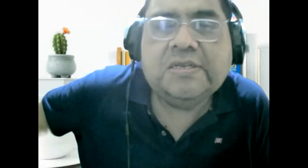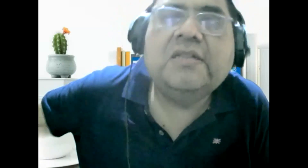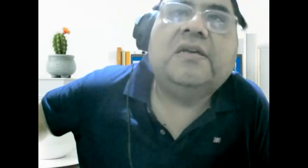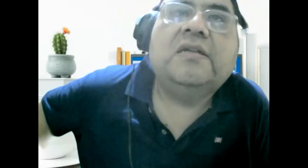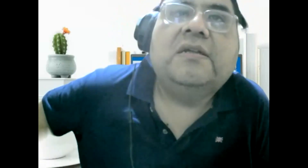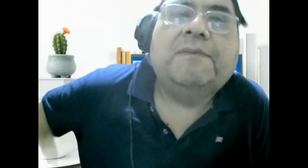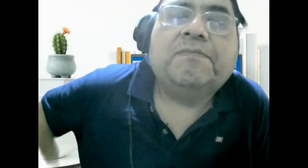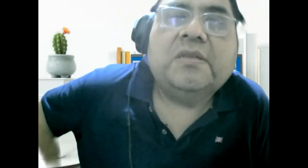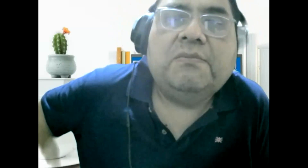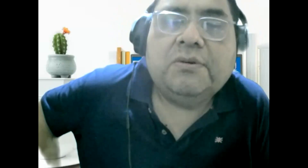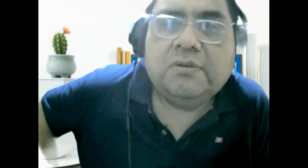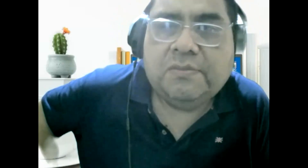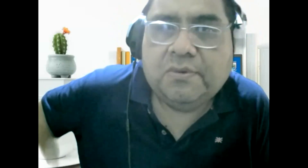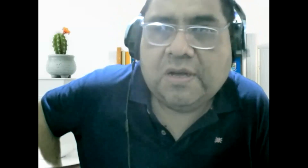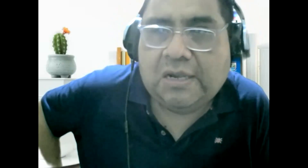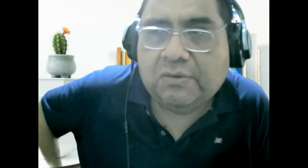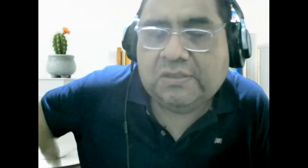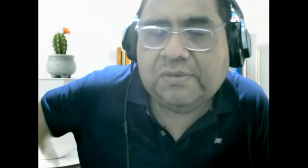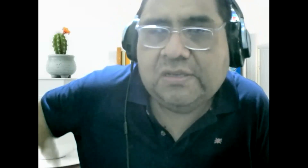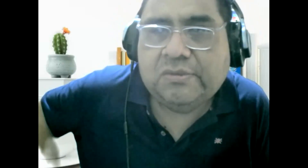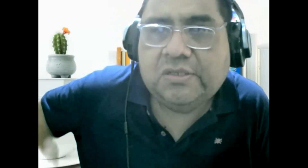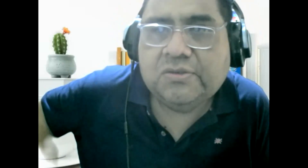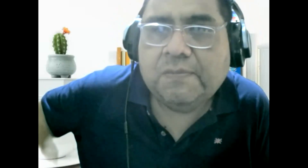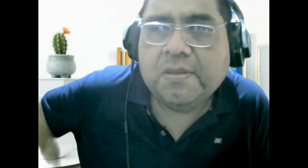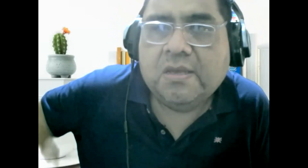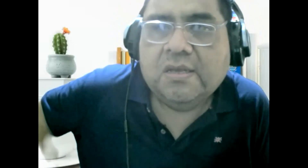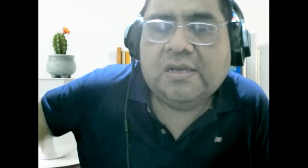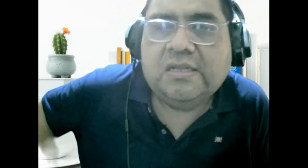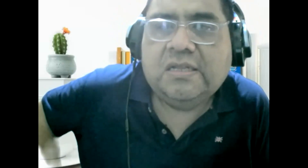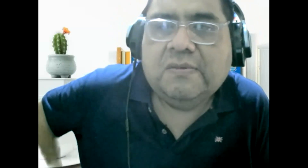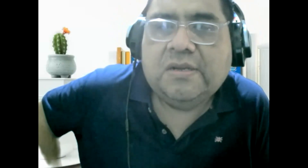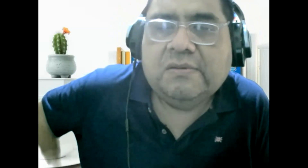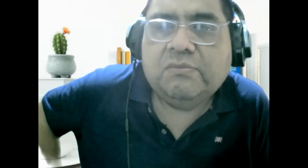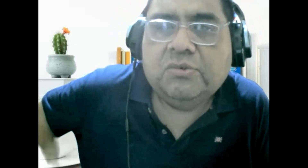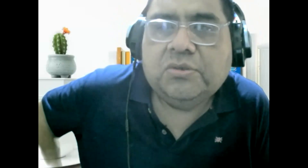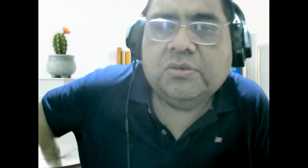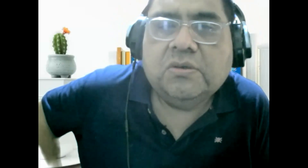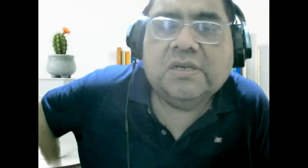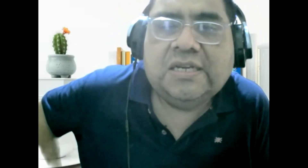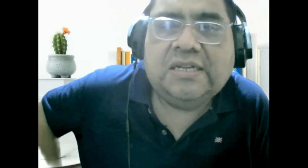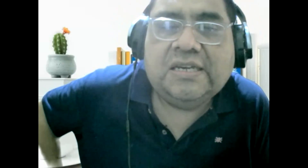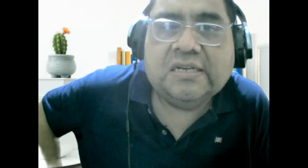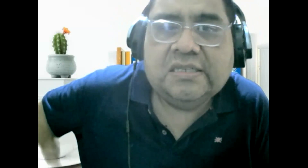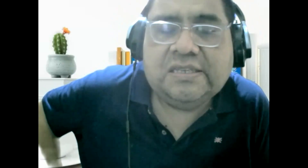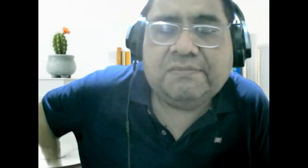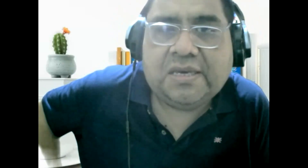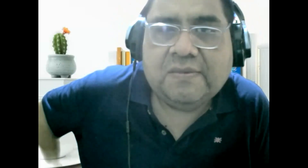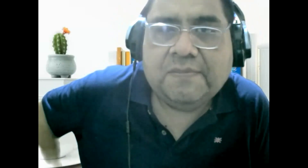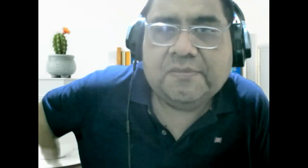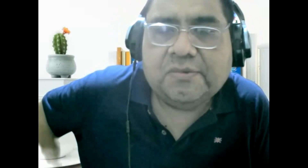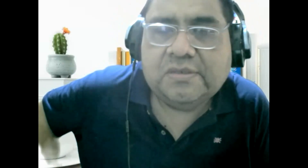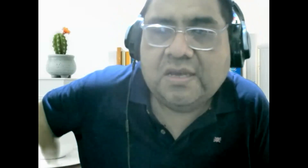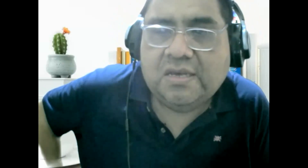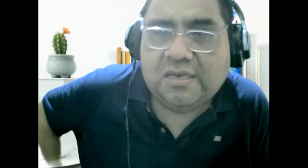en un paciente. Y por último, algo que también ya hemos hecho, que tiene que ver mucho con el